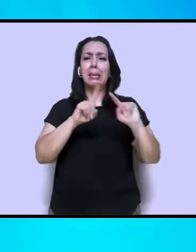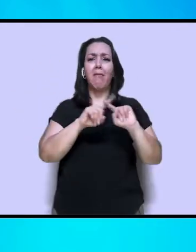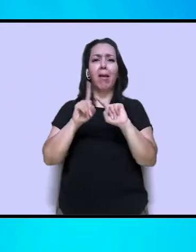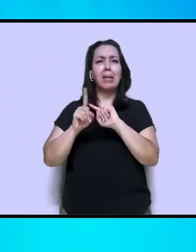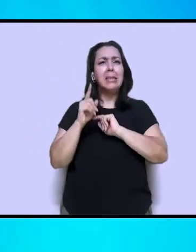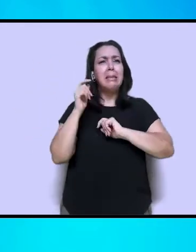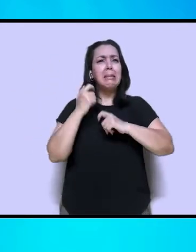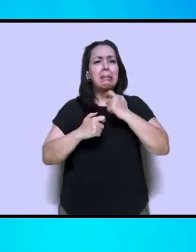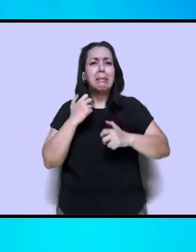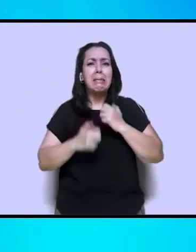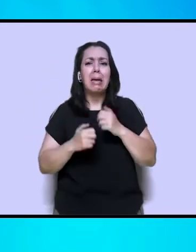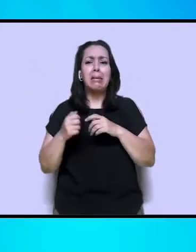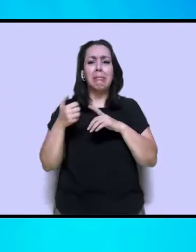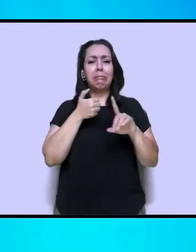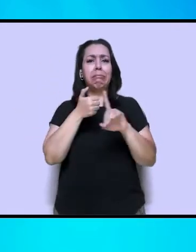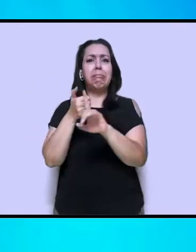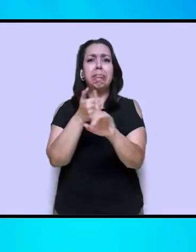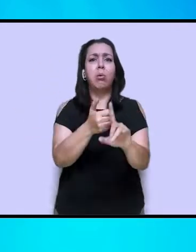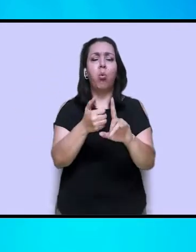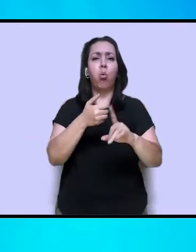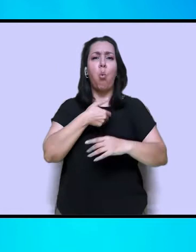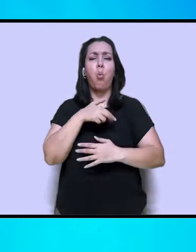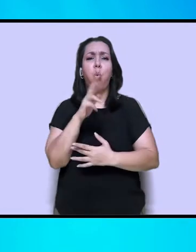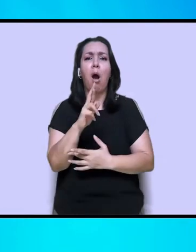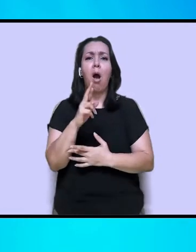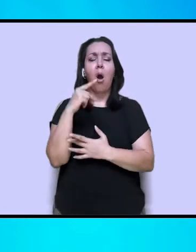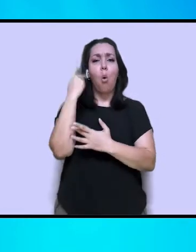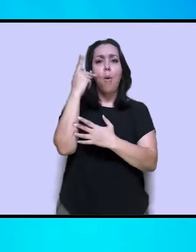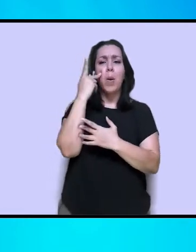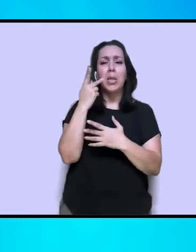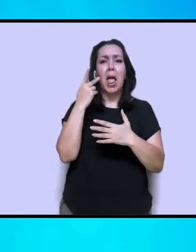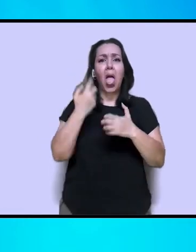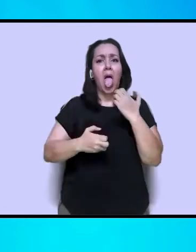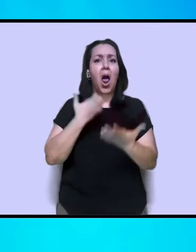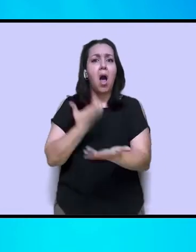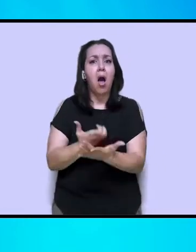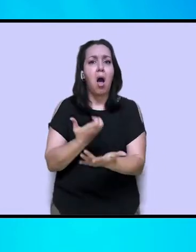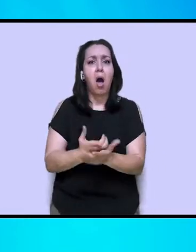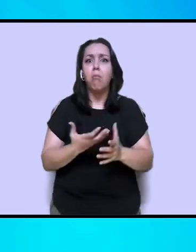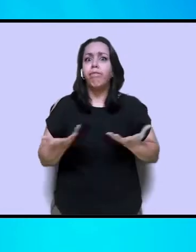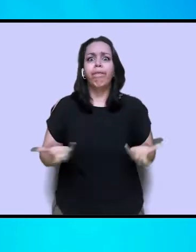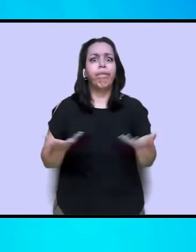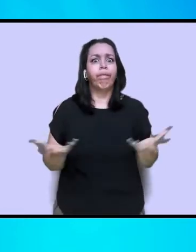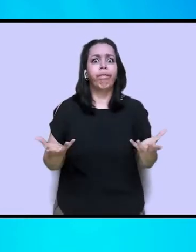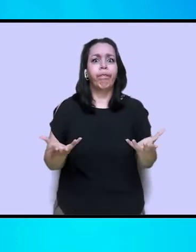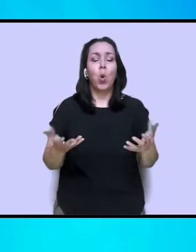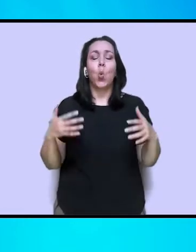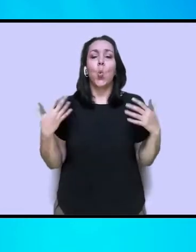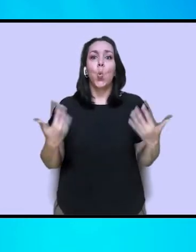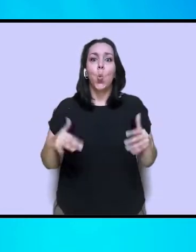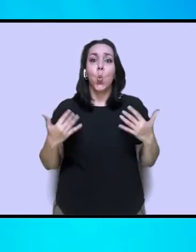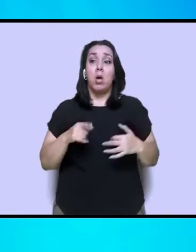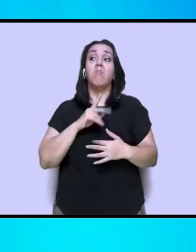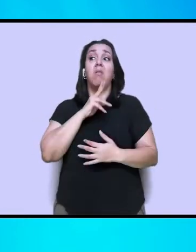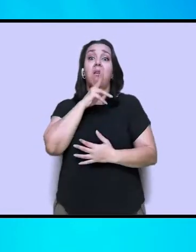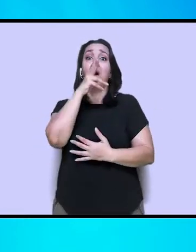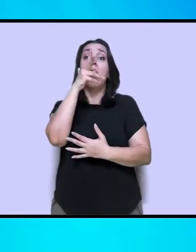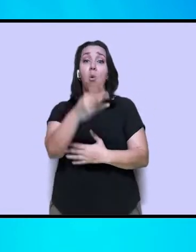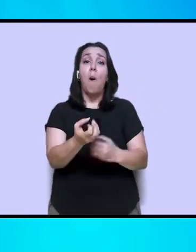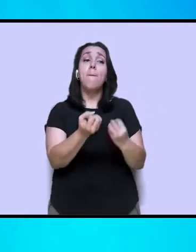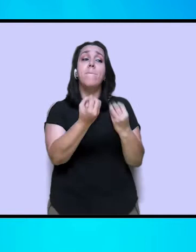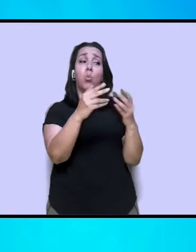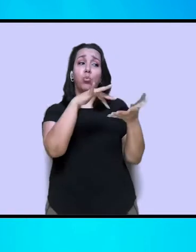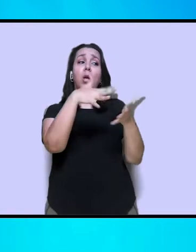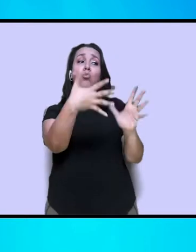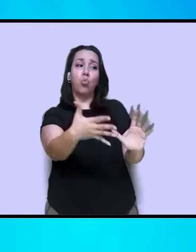conflicto, persecución política, religiosa o crisis económica? Realmente, esa es la realidad de muchos